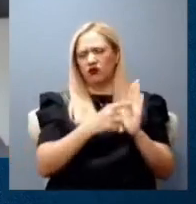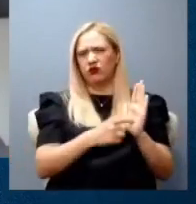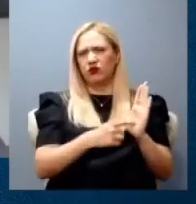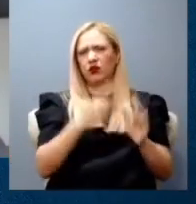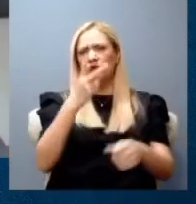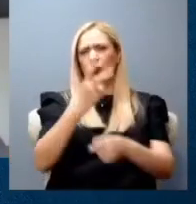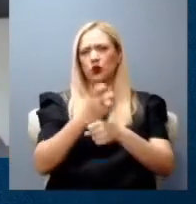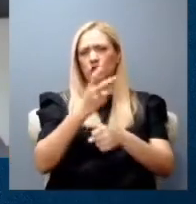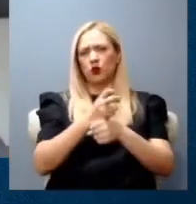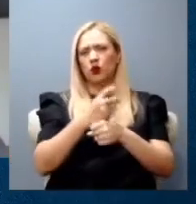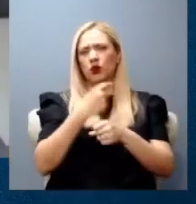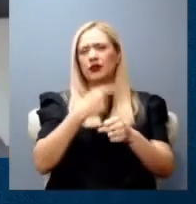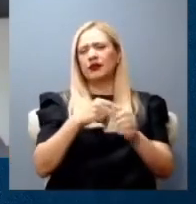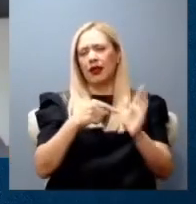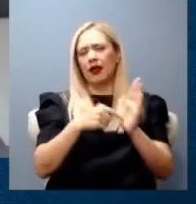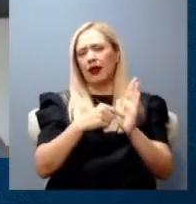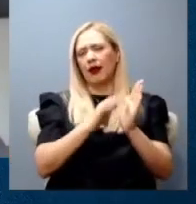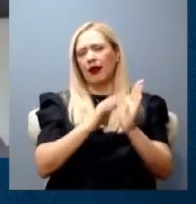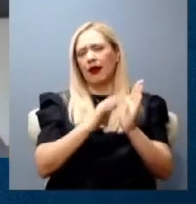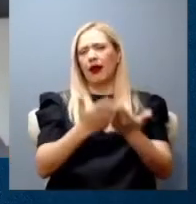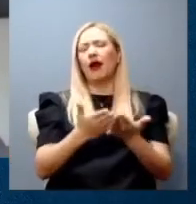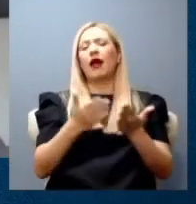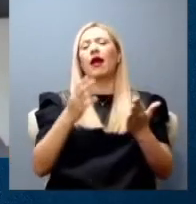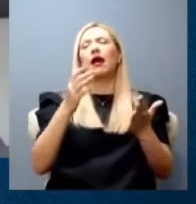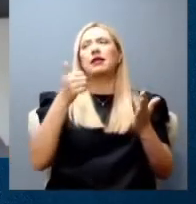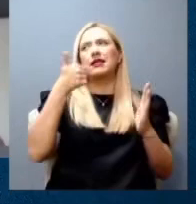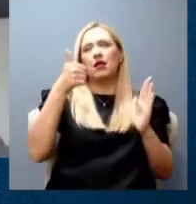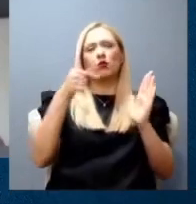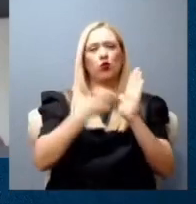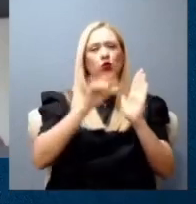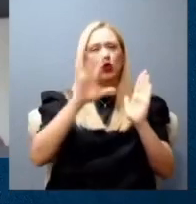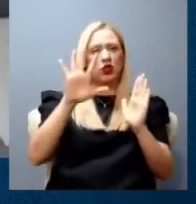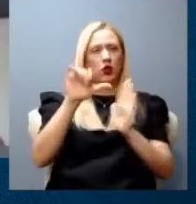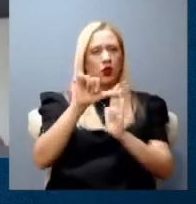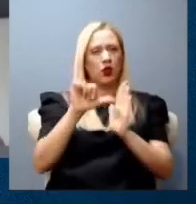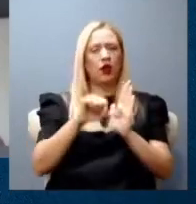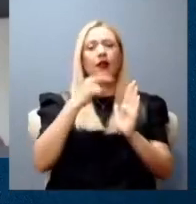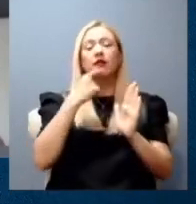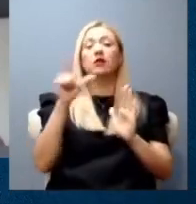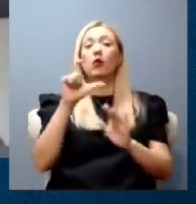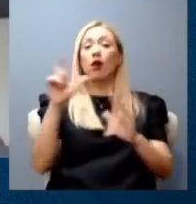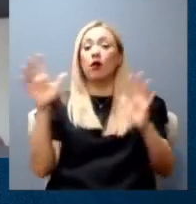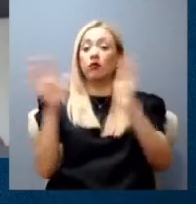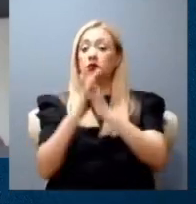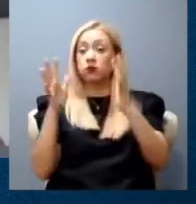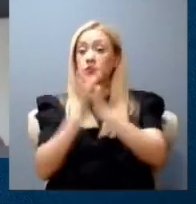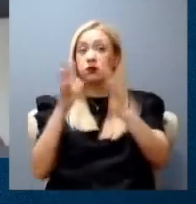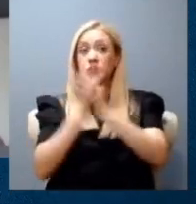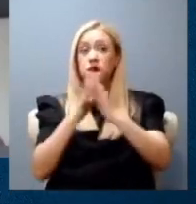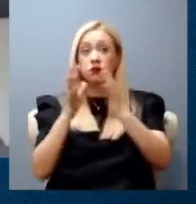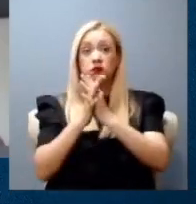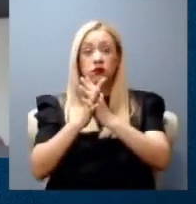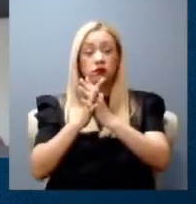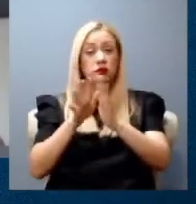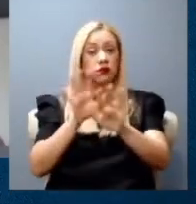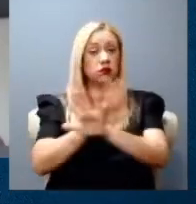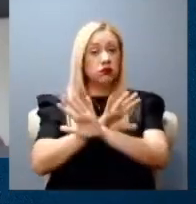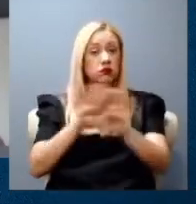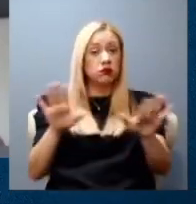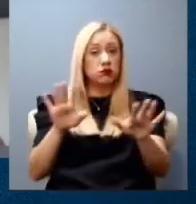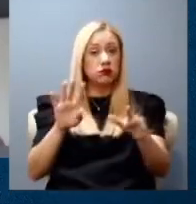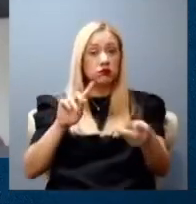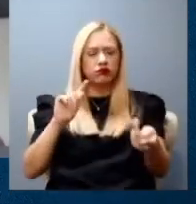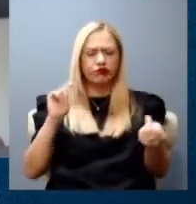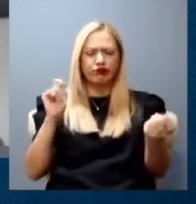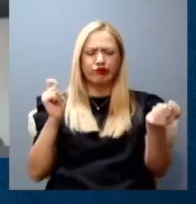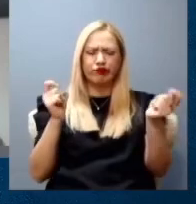segundo, el 6.5, que a la finalización de los conflictos armados se deberá promover la amnistía